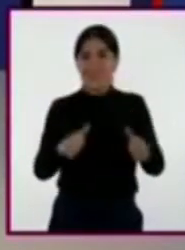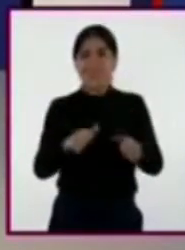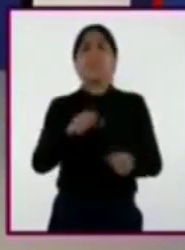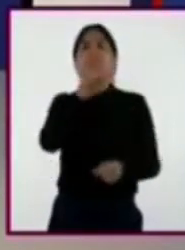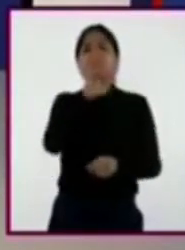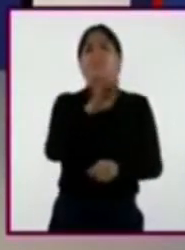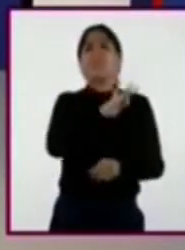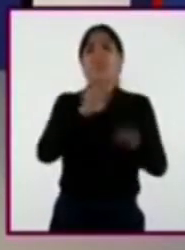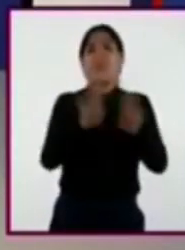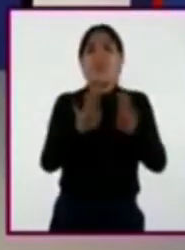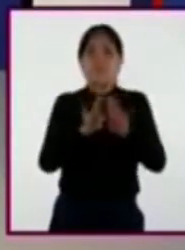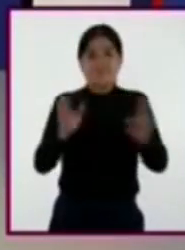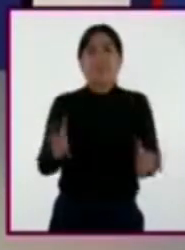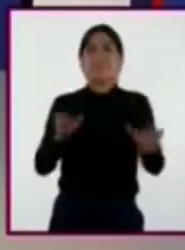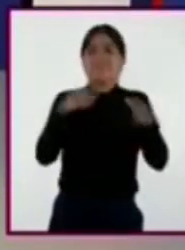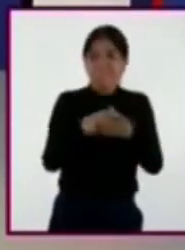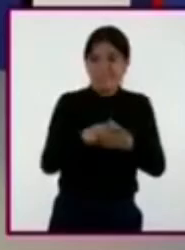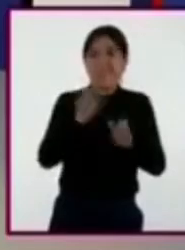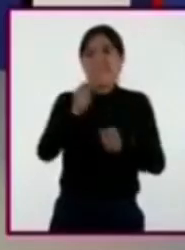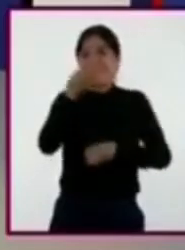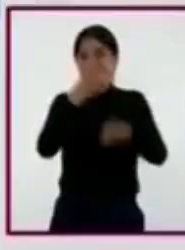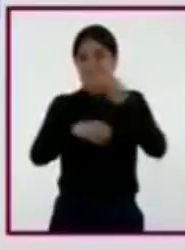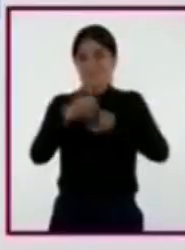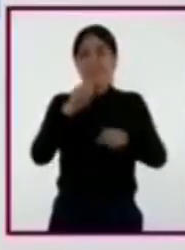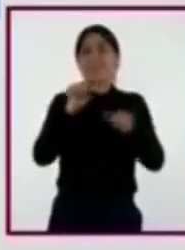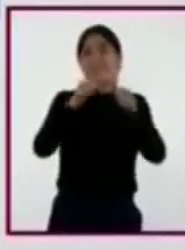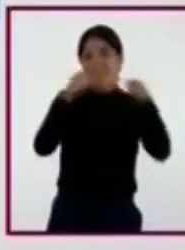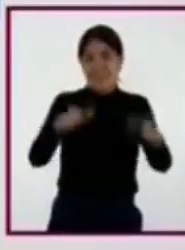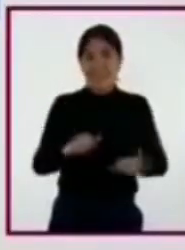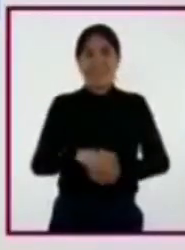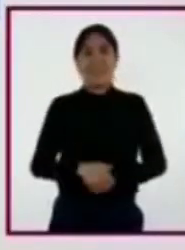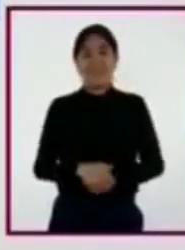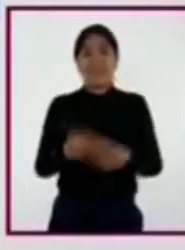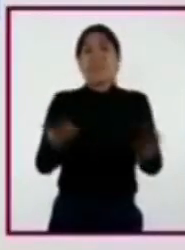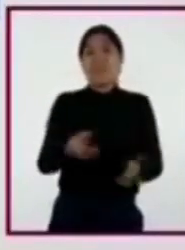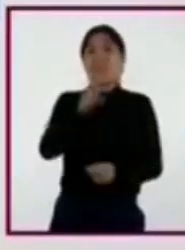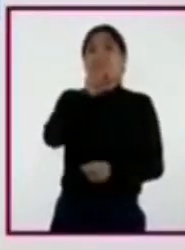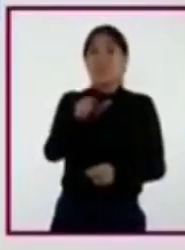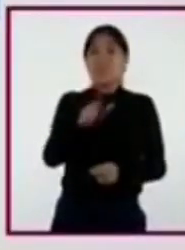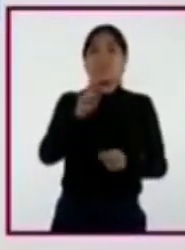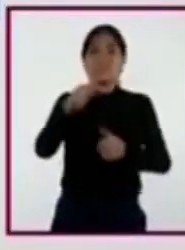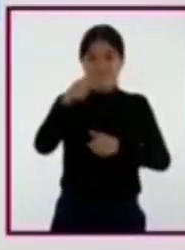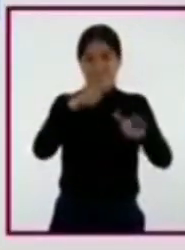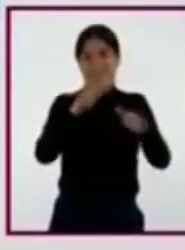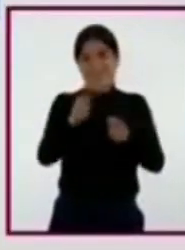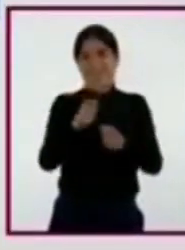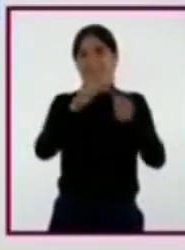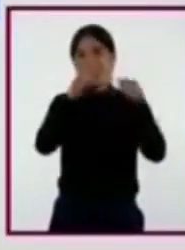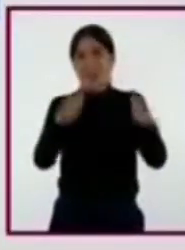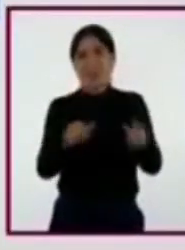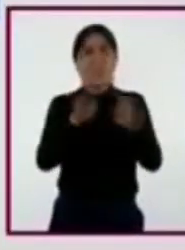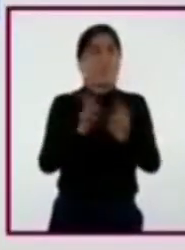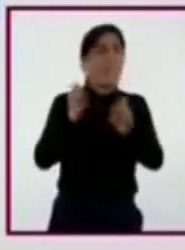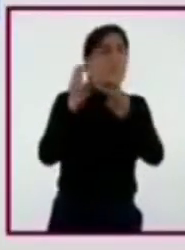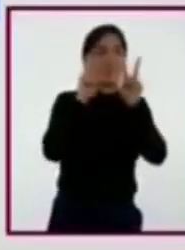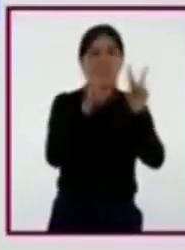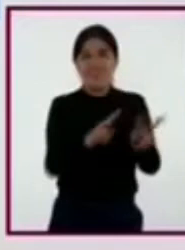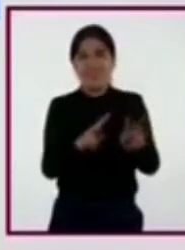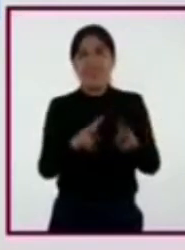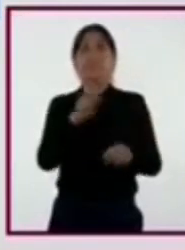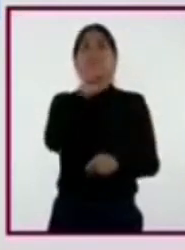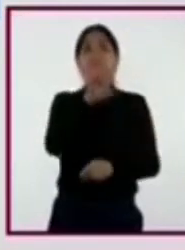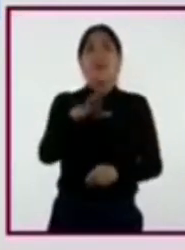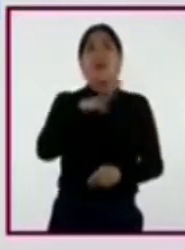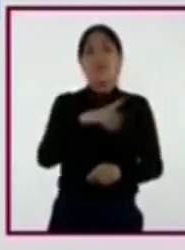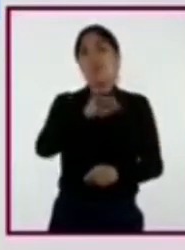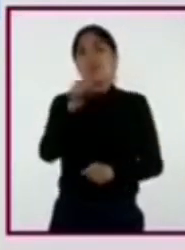en conjunto nos ayudan a crear obras artísticas. Si bien en las artes visuales el trabajo en colectivo es una opción, existen